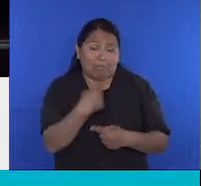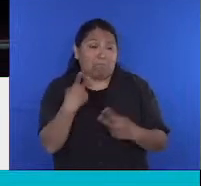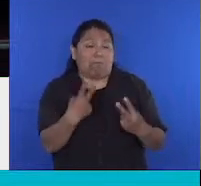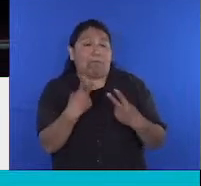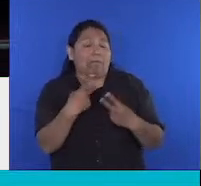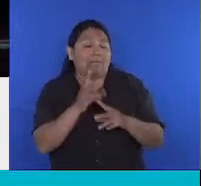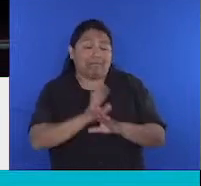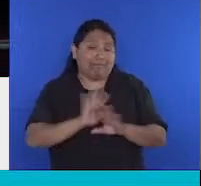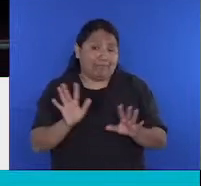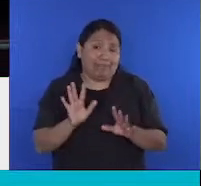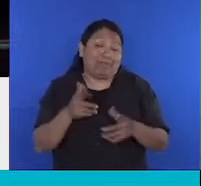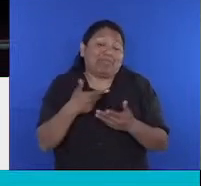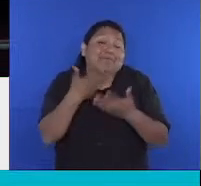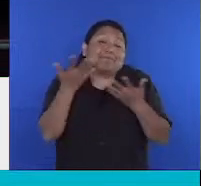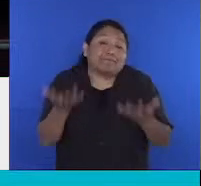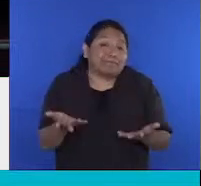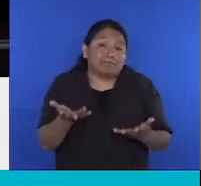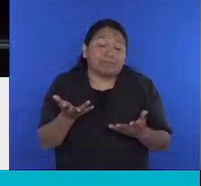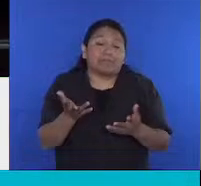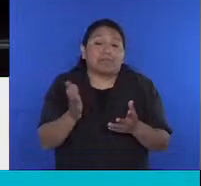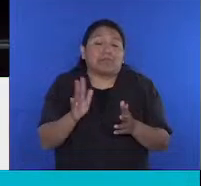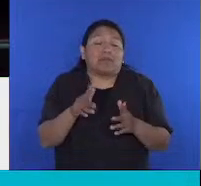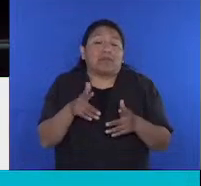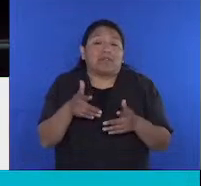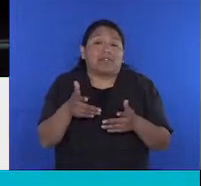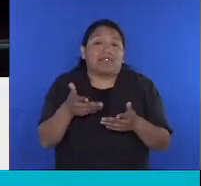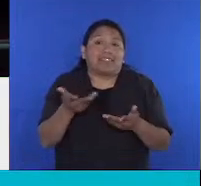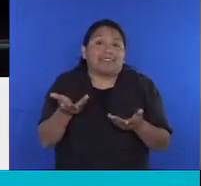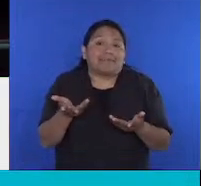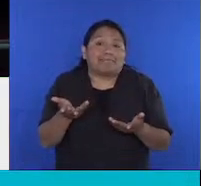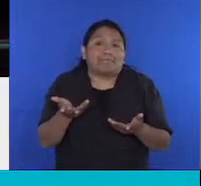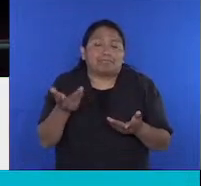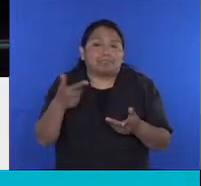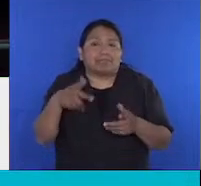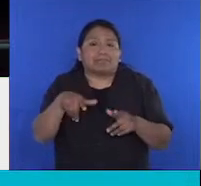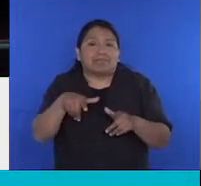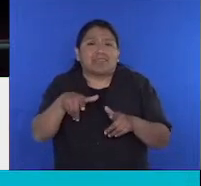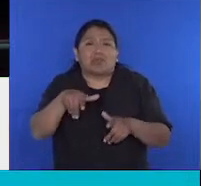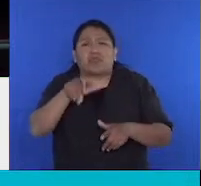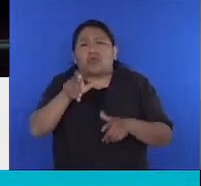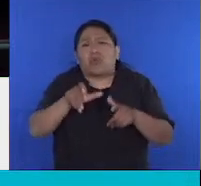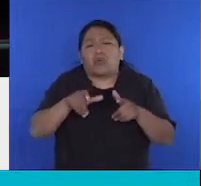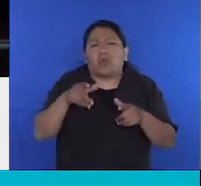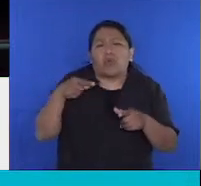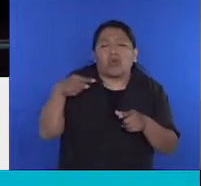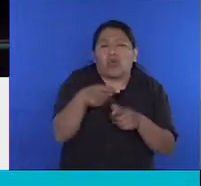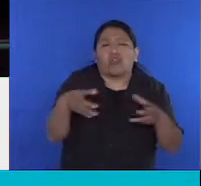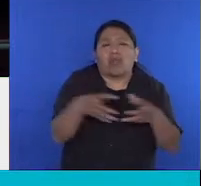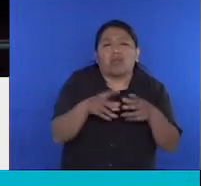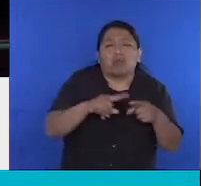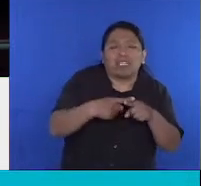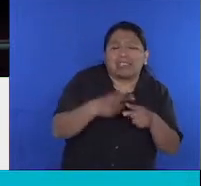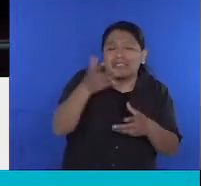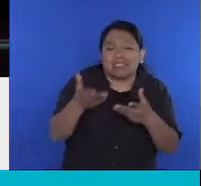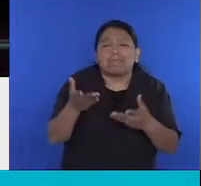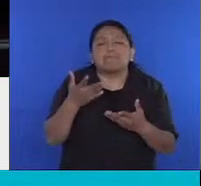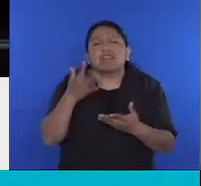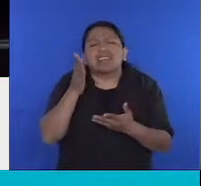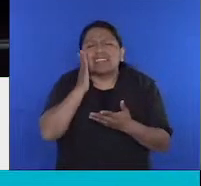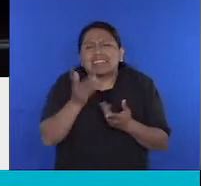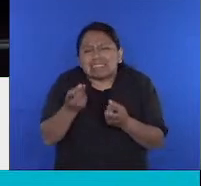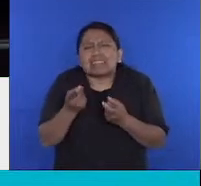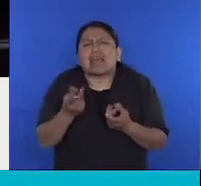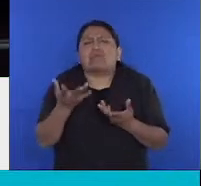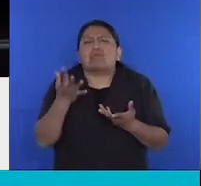un outsider que termina venciendo a toda la dirigencia política tradicional. Creo que un gesto en ese sentido de autocrítica, de reconocer